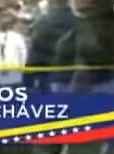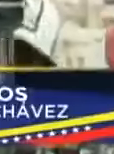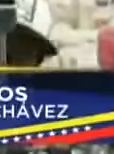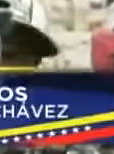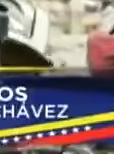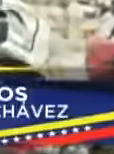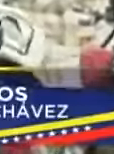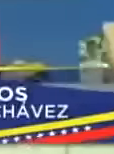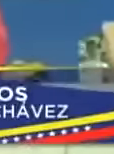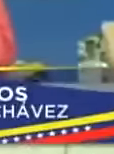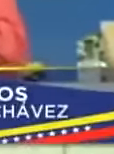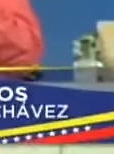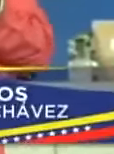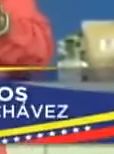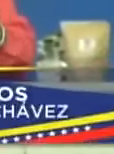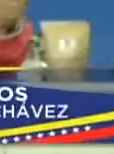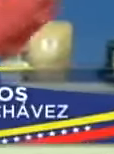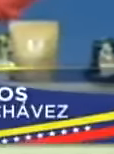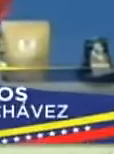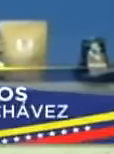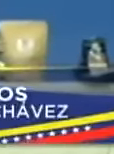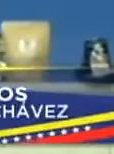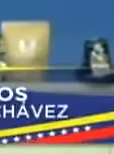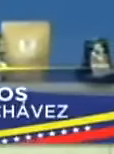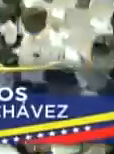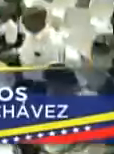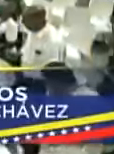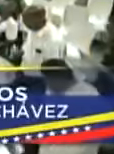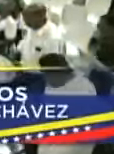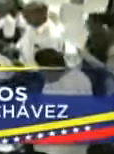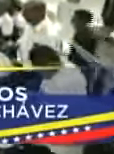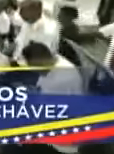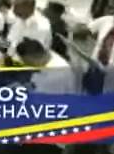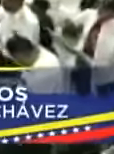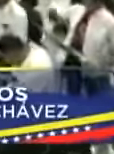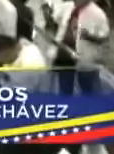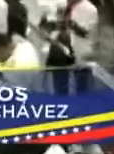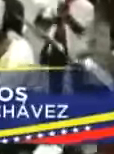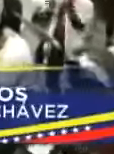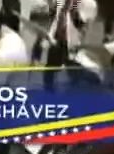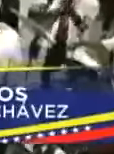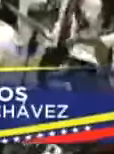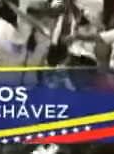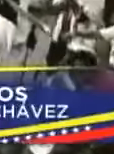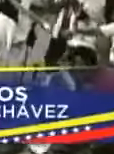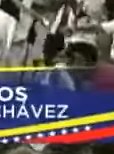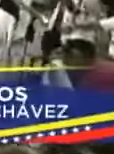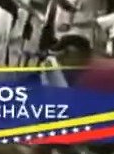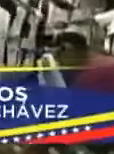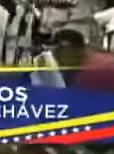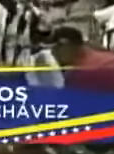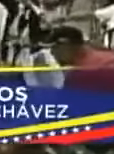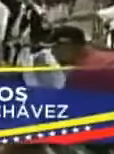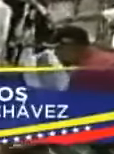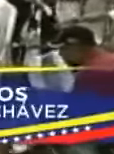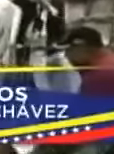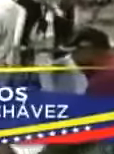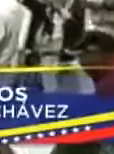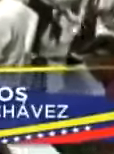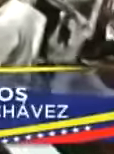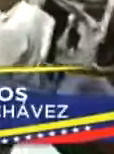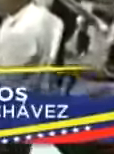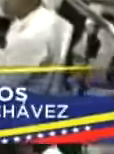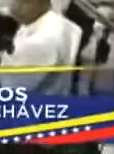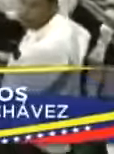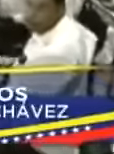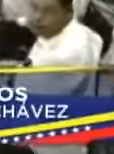a la vicepresidenta ejecutiva, doctora Delcy Rodríguez, acá presente para celebrar esta fecha histórica para